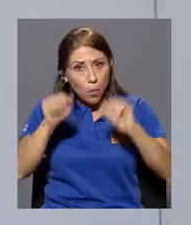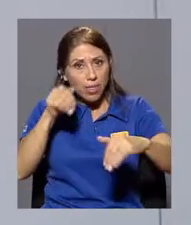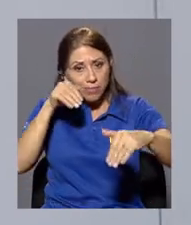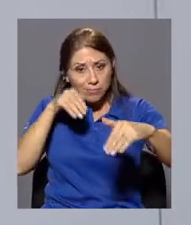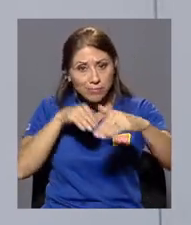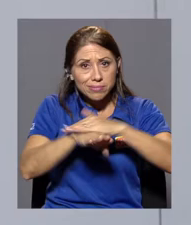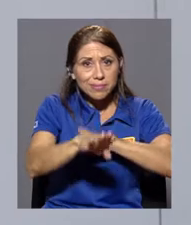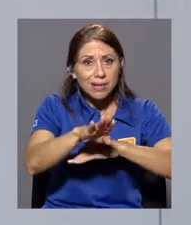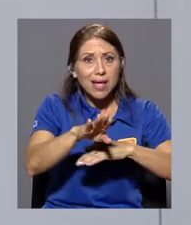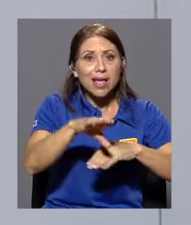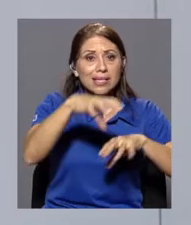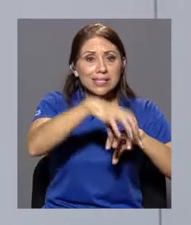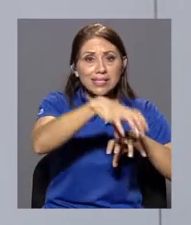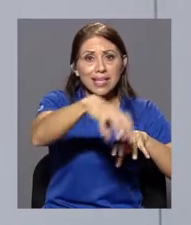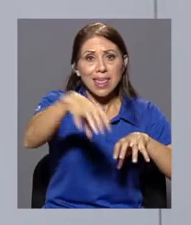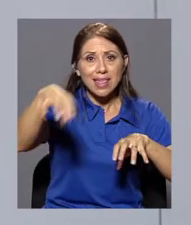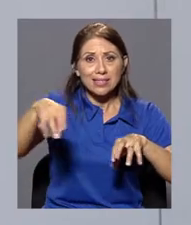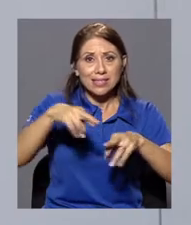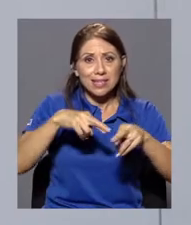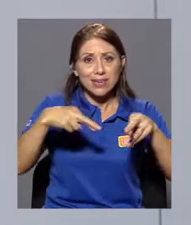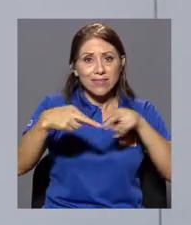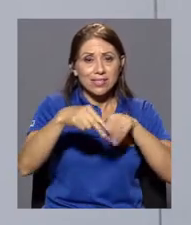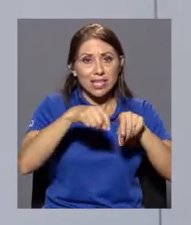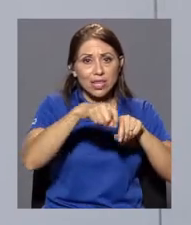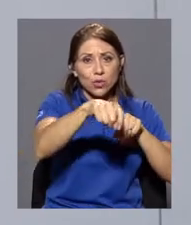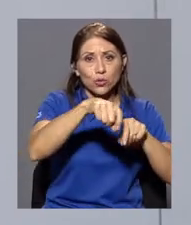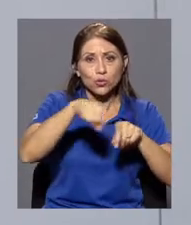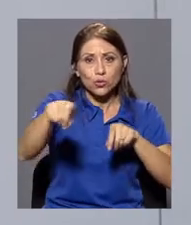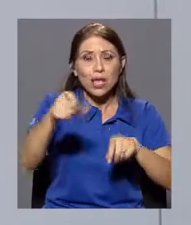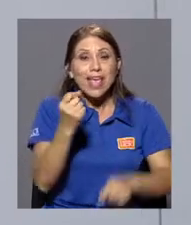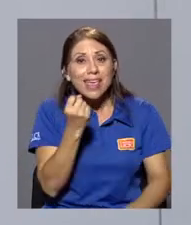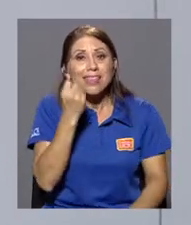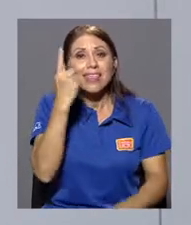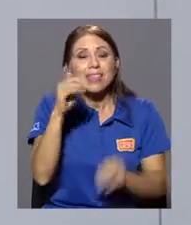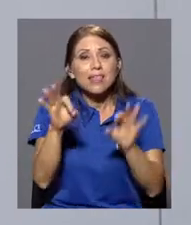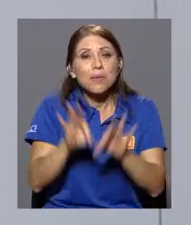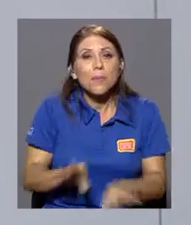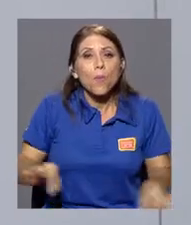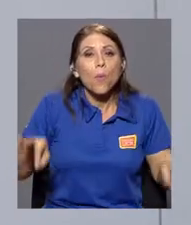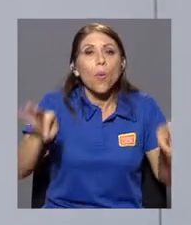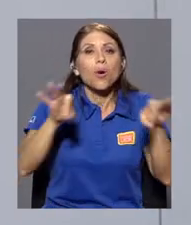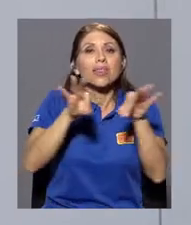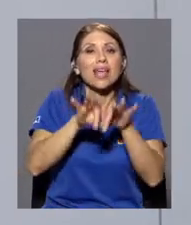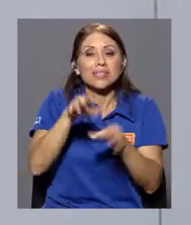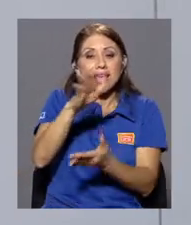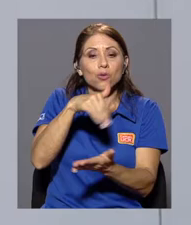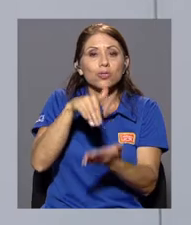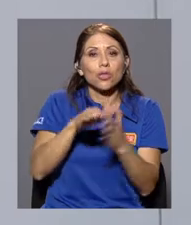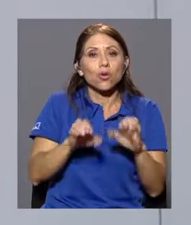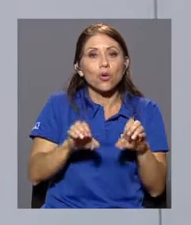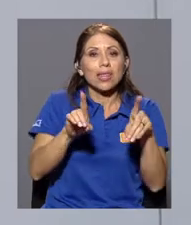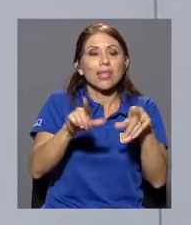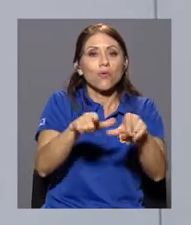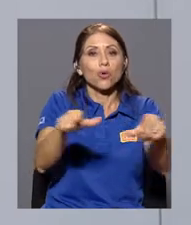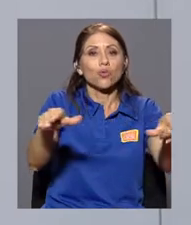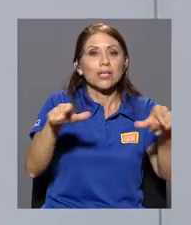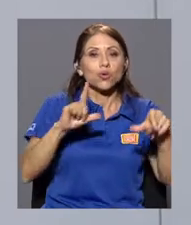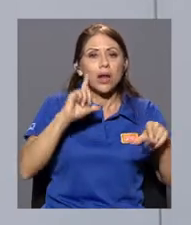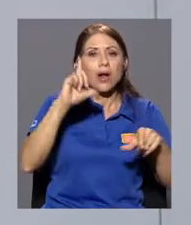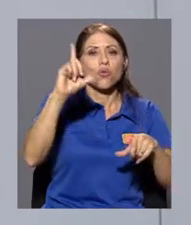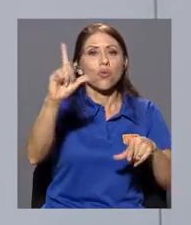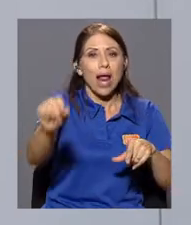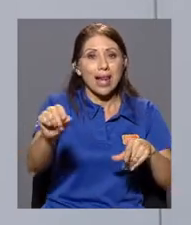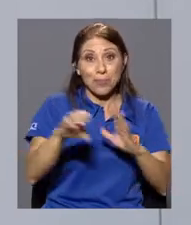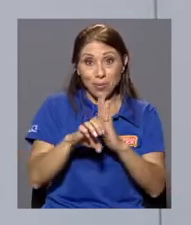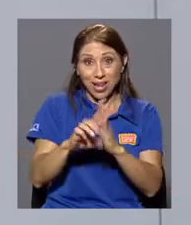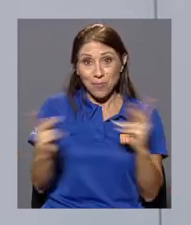uh-huh. comprendan la importancia de un centro educativo en una zona regional o en una zona rural, en este sí. caso del recinto de